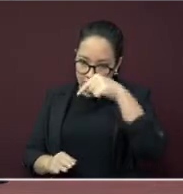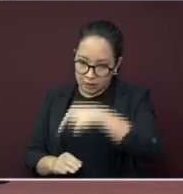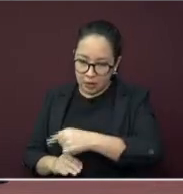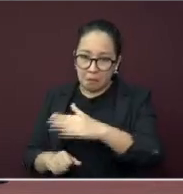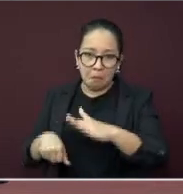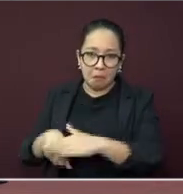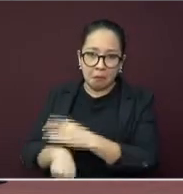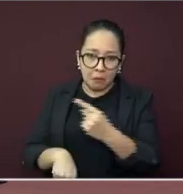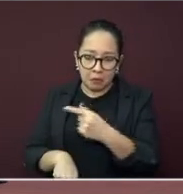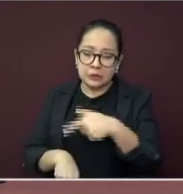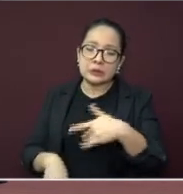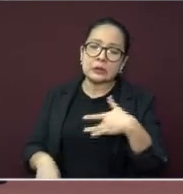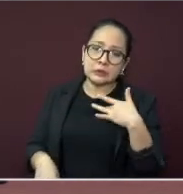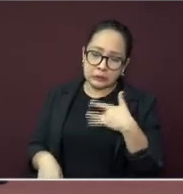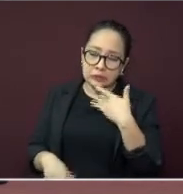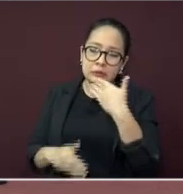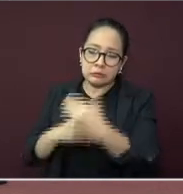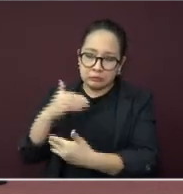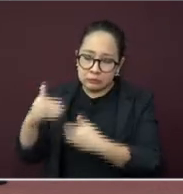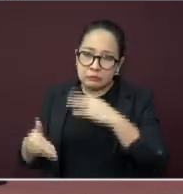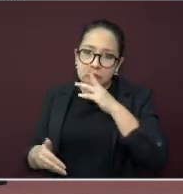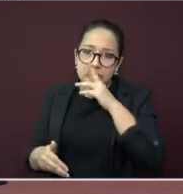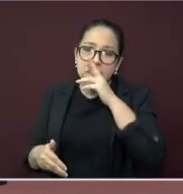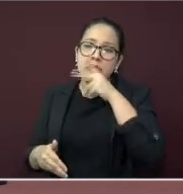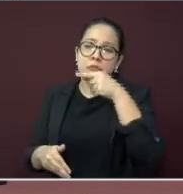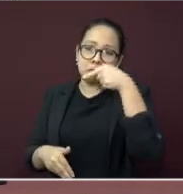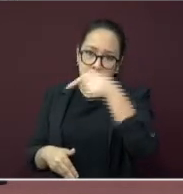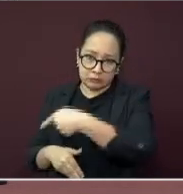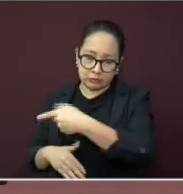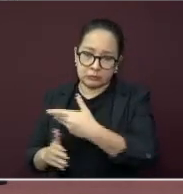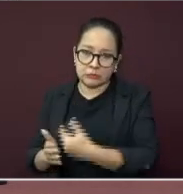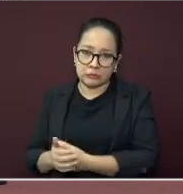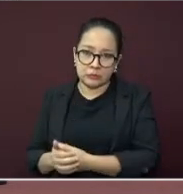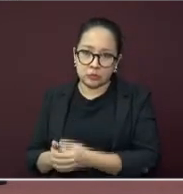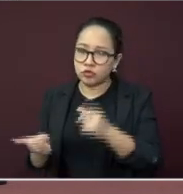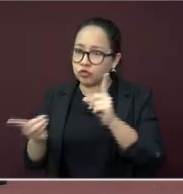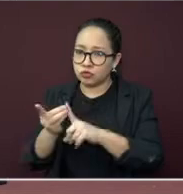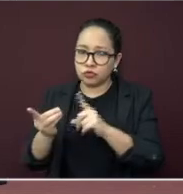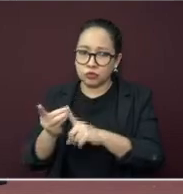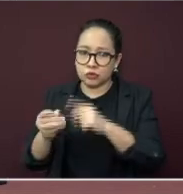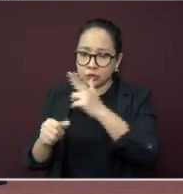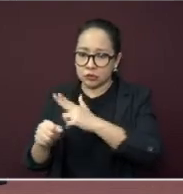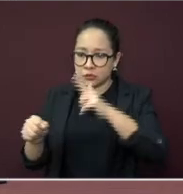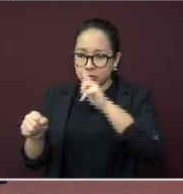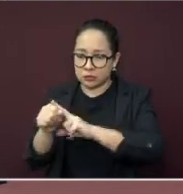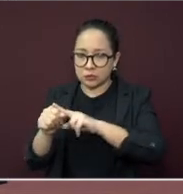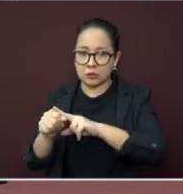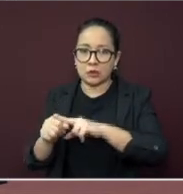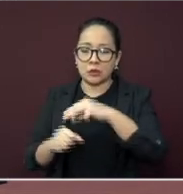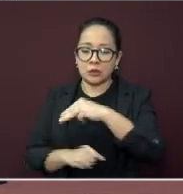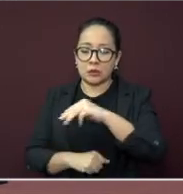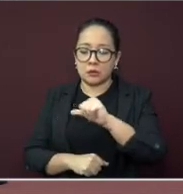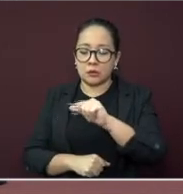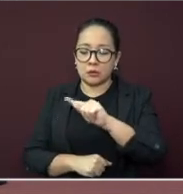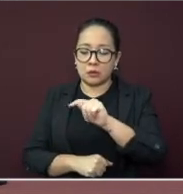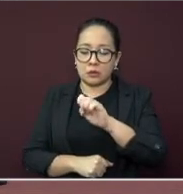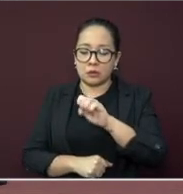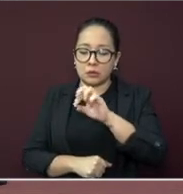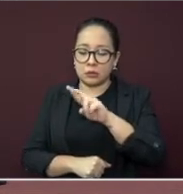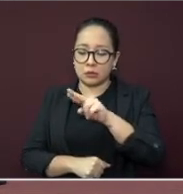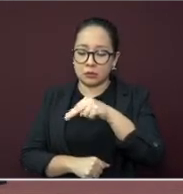al campo cd19 instalado en el hospital materno-infantil por cierto